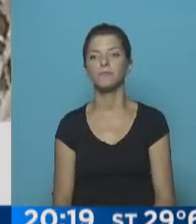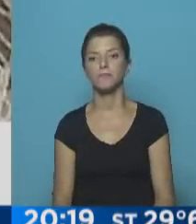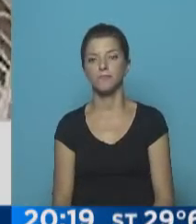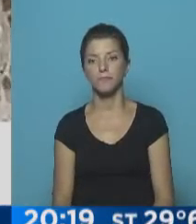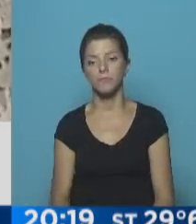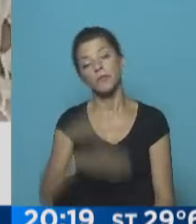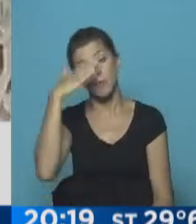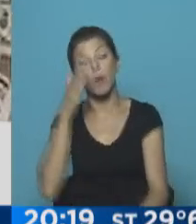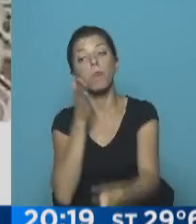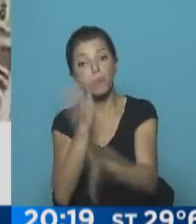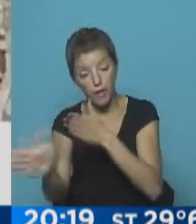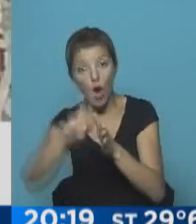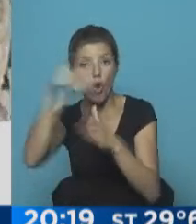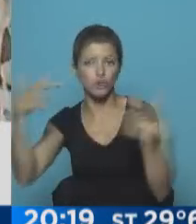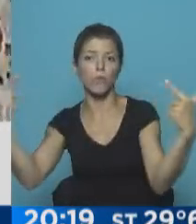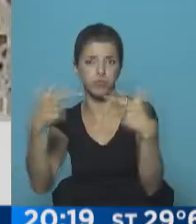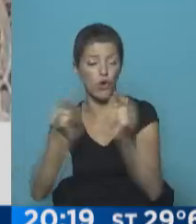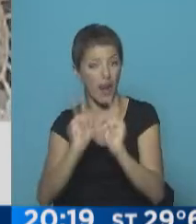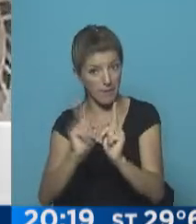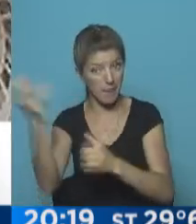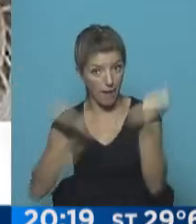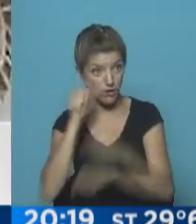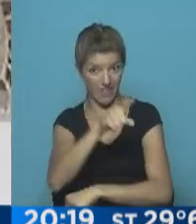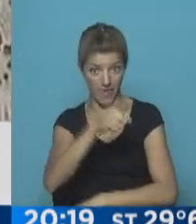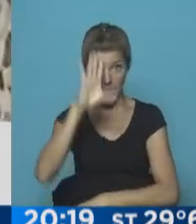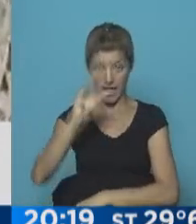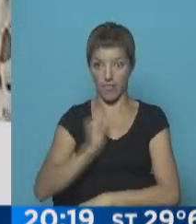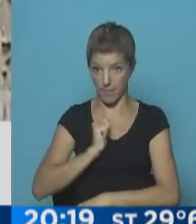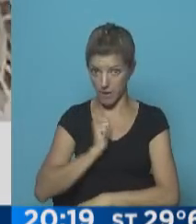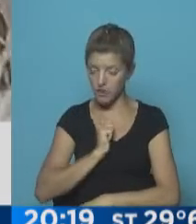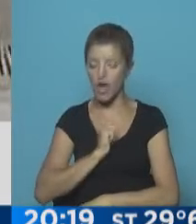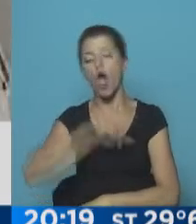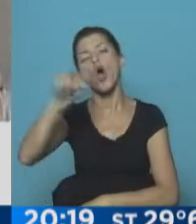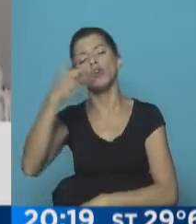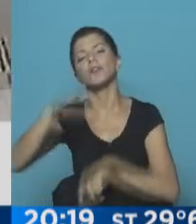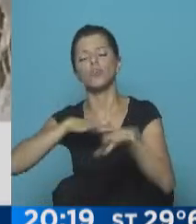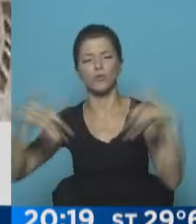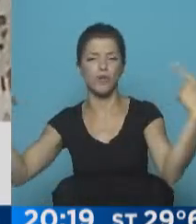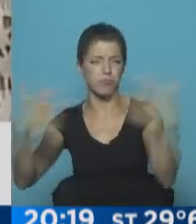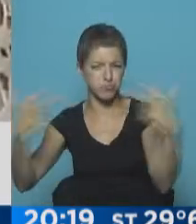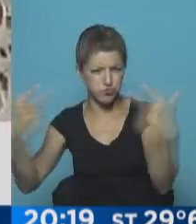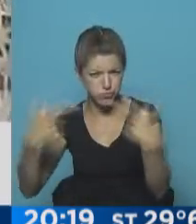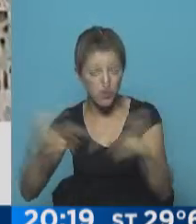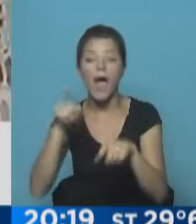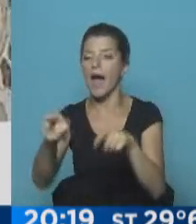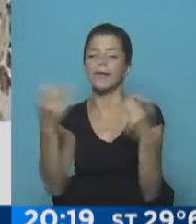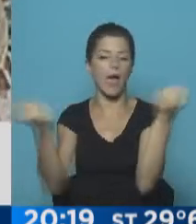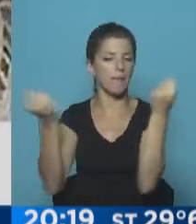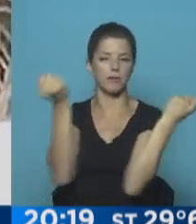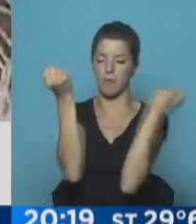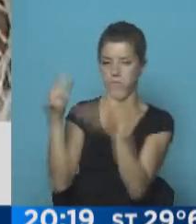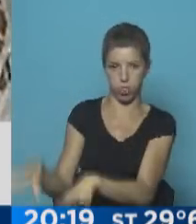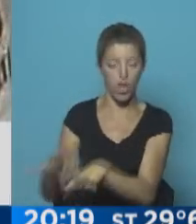después escapan, se produce otro tiroteo con esa camioneta de Gendarmería, se produce otro tiroteo, ahí abandonan la camioneta,